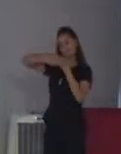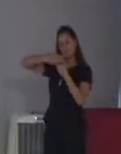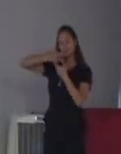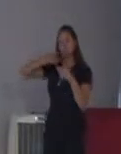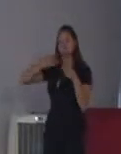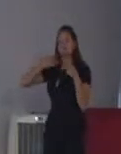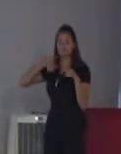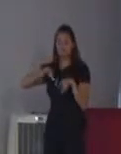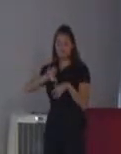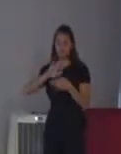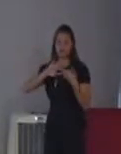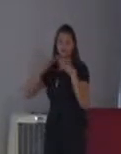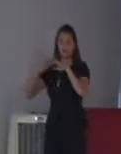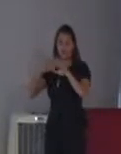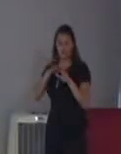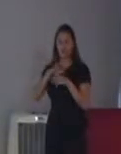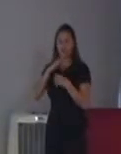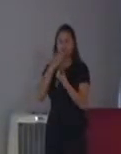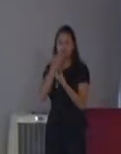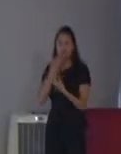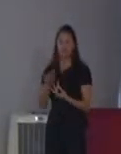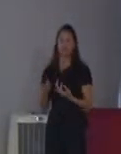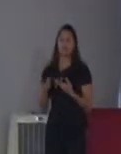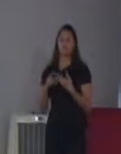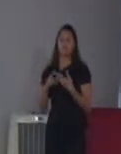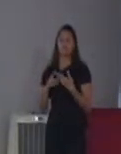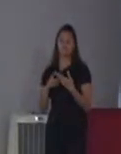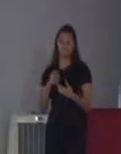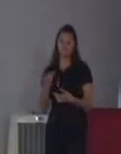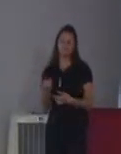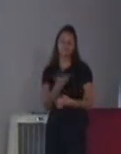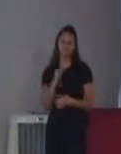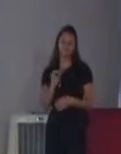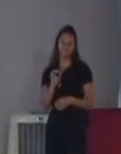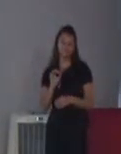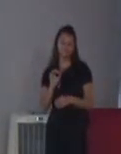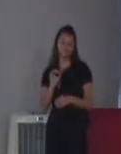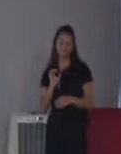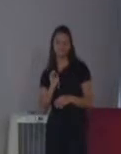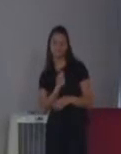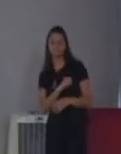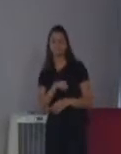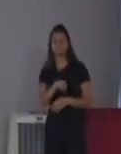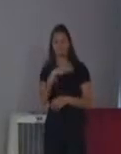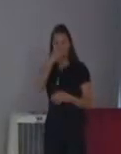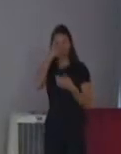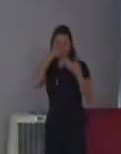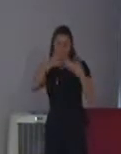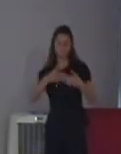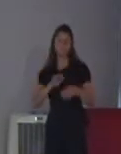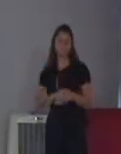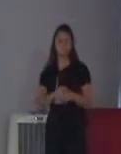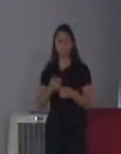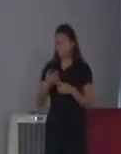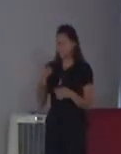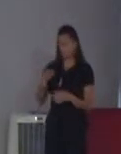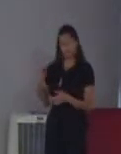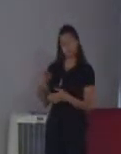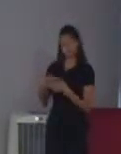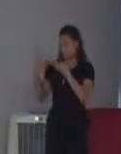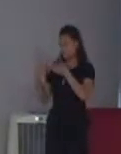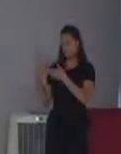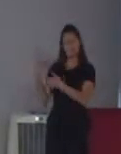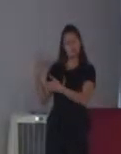comunidades indígenas, se, digamos, identificaba la discapacidad. de siempre ha existido. Pero la idea,